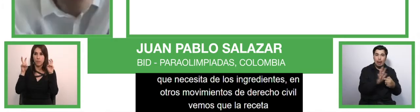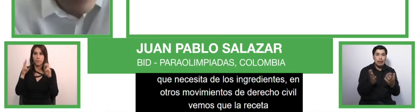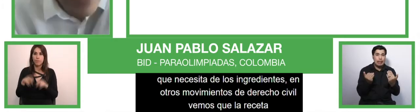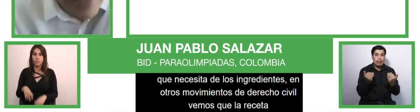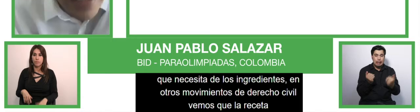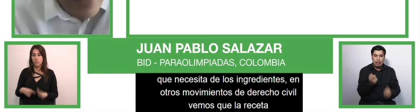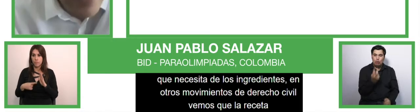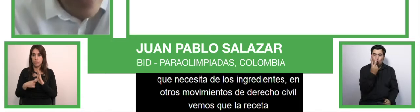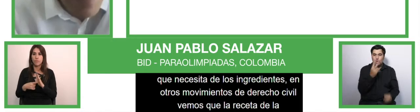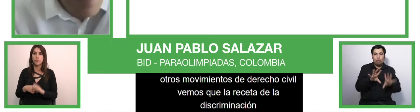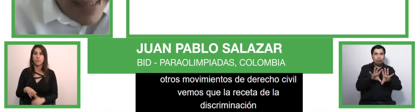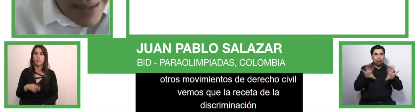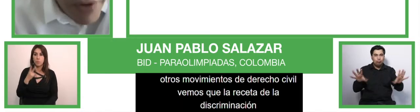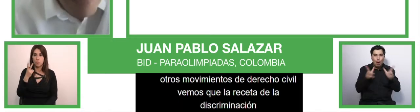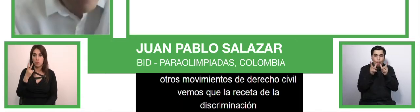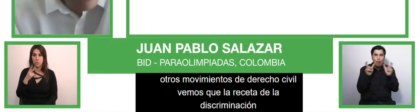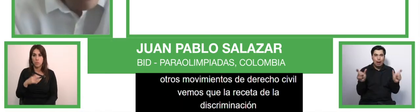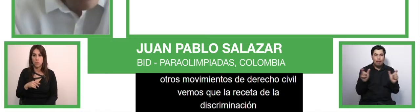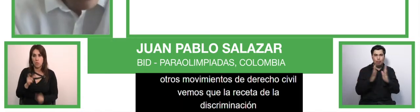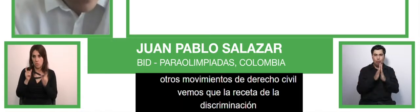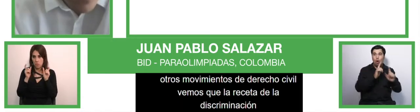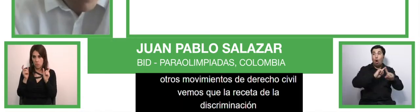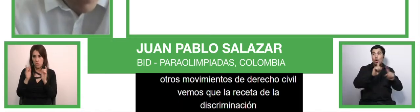de dos ingredientes. Pásala, por